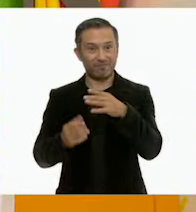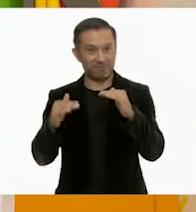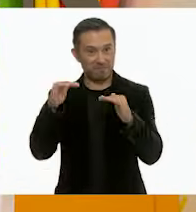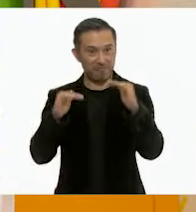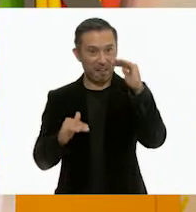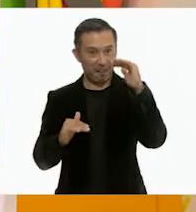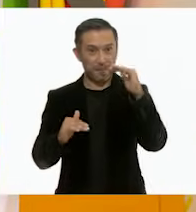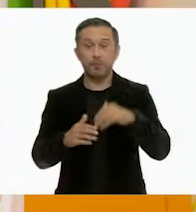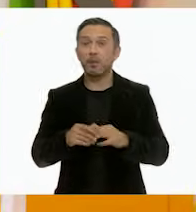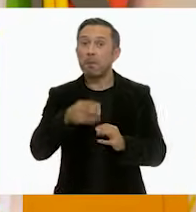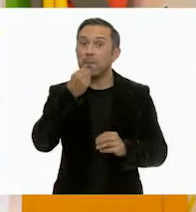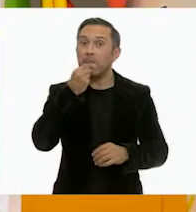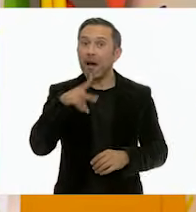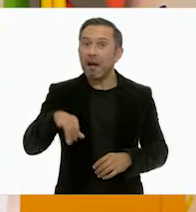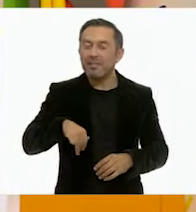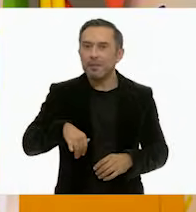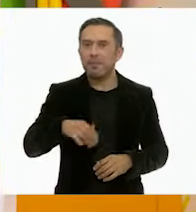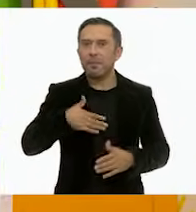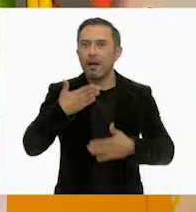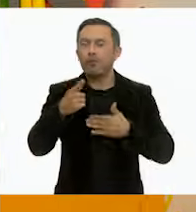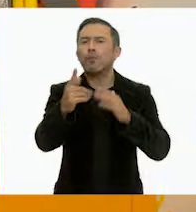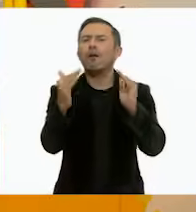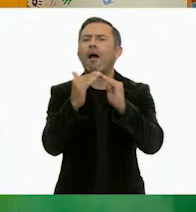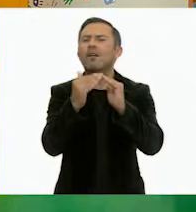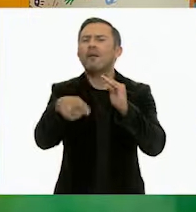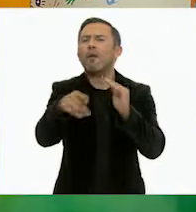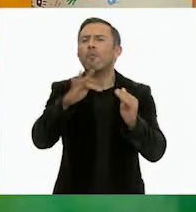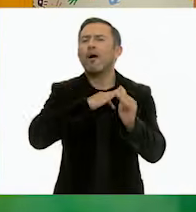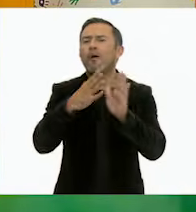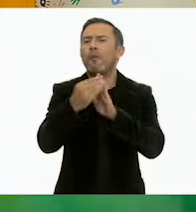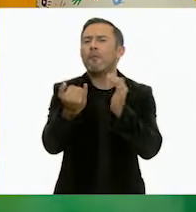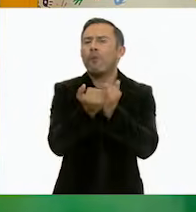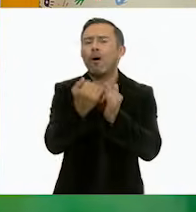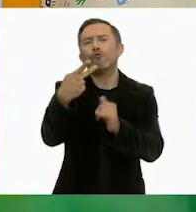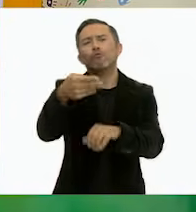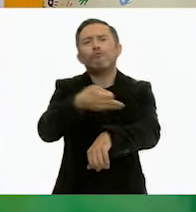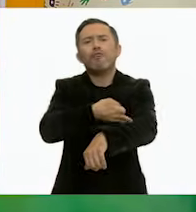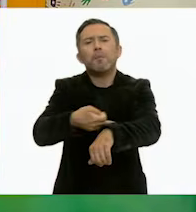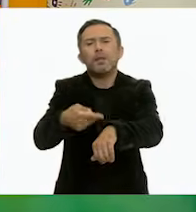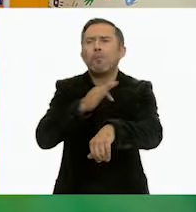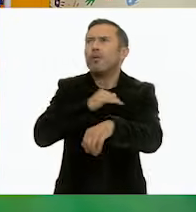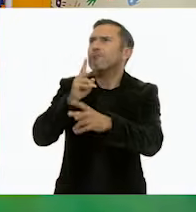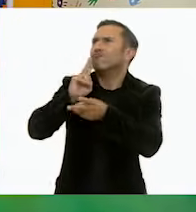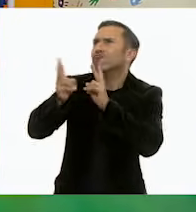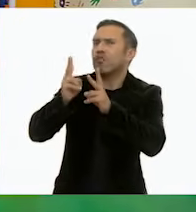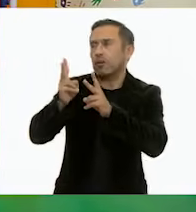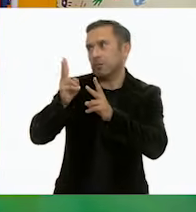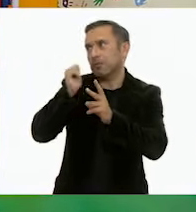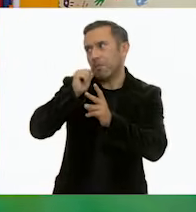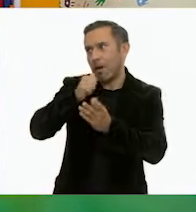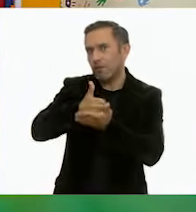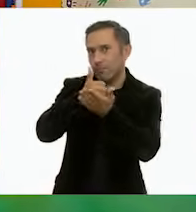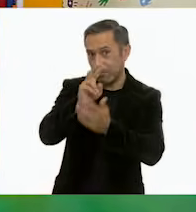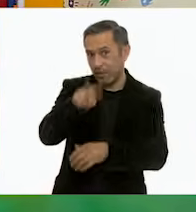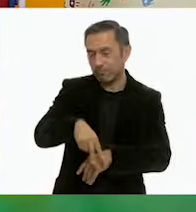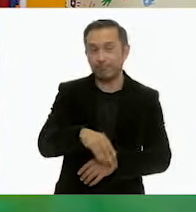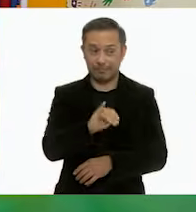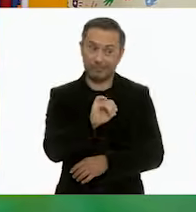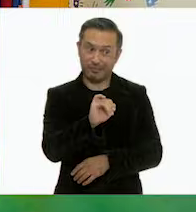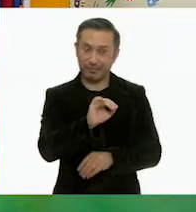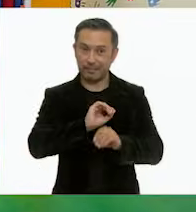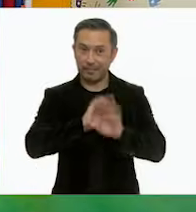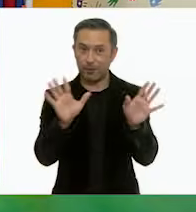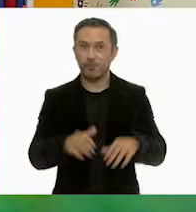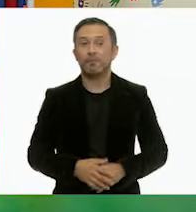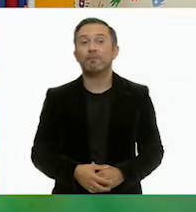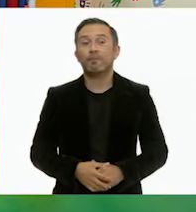en la clase de hoy en tu casa. Compártelo con tu familia. Esto siempre nos ayuda, ¿verdad, maestra? Claro que sí. Y ahora vamos